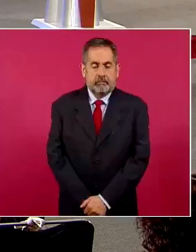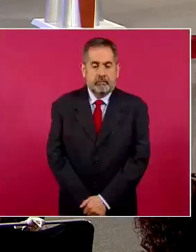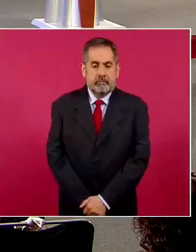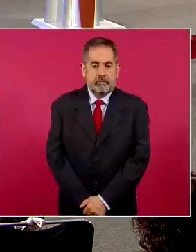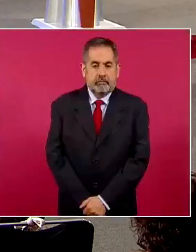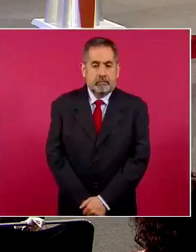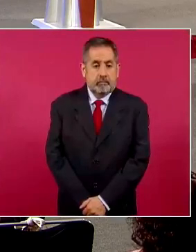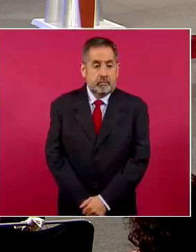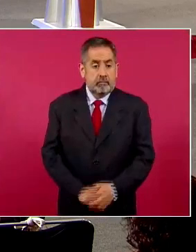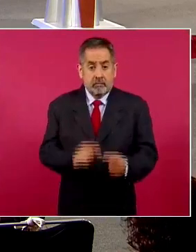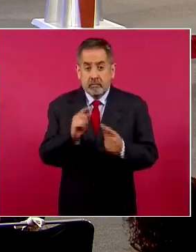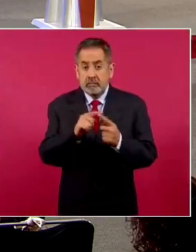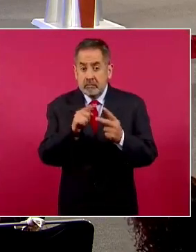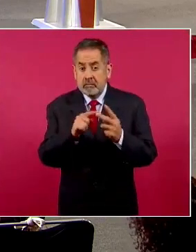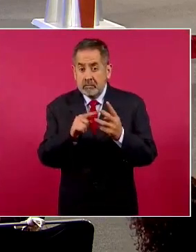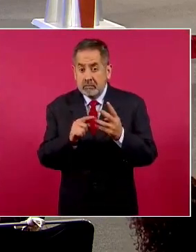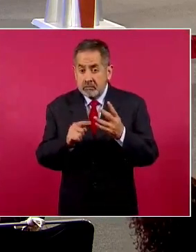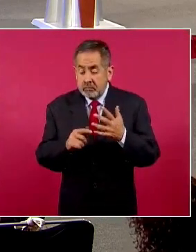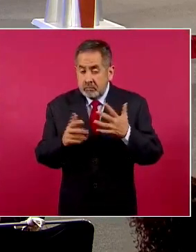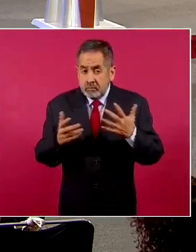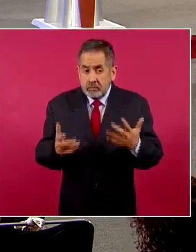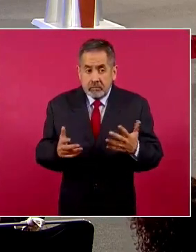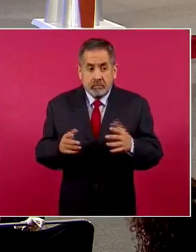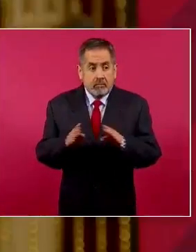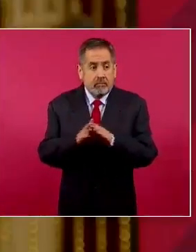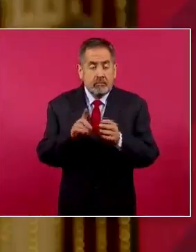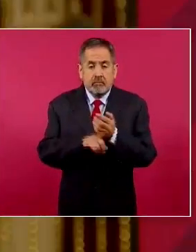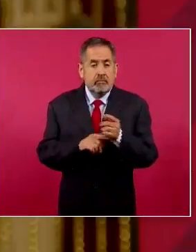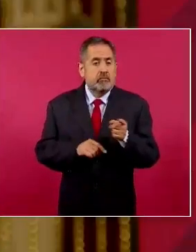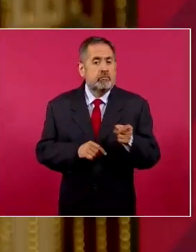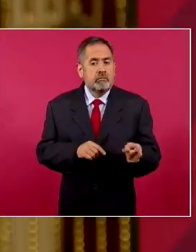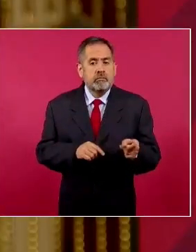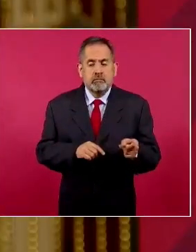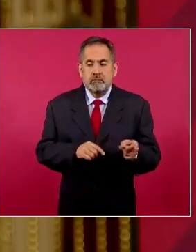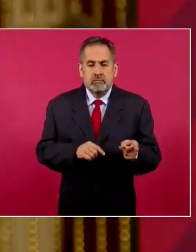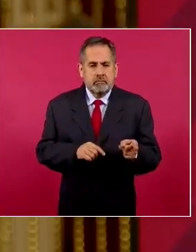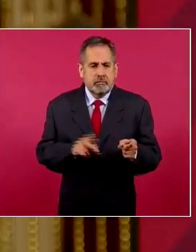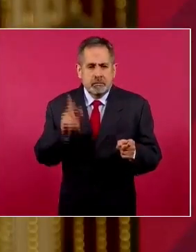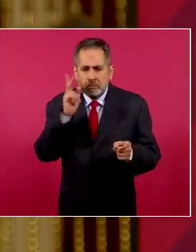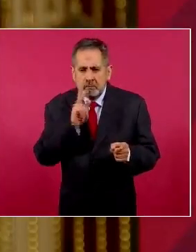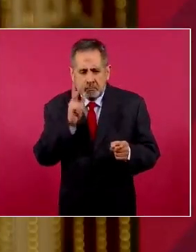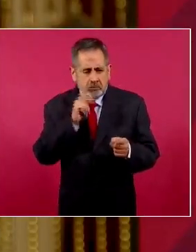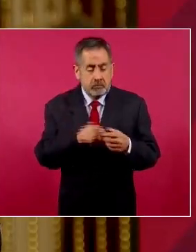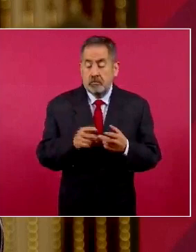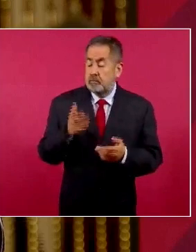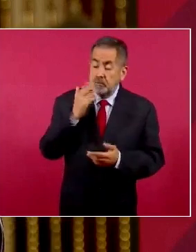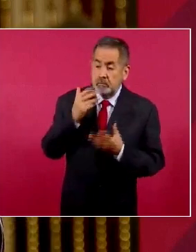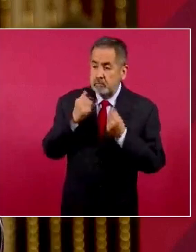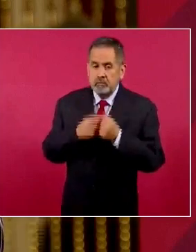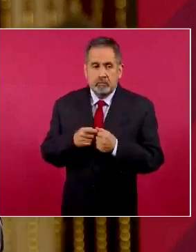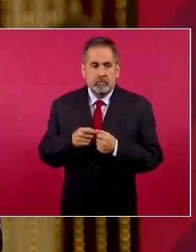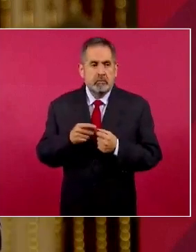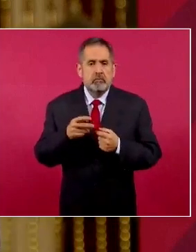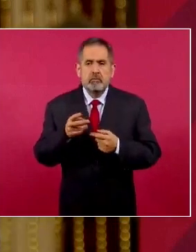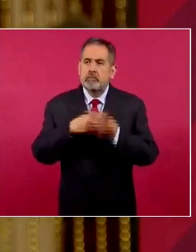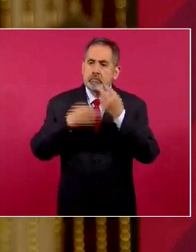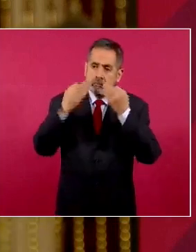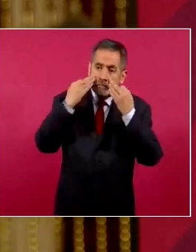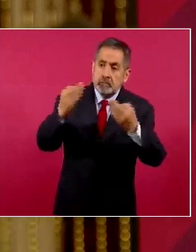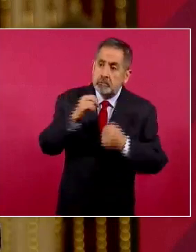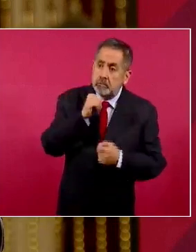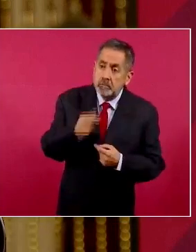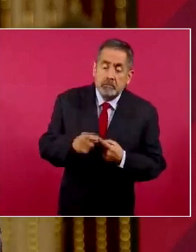el modus o las circunstancias de desvanecimiento de pruebas, no comparecencia de testigos,